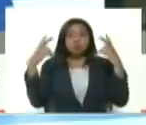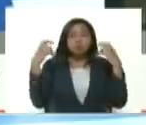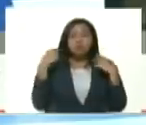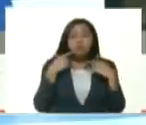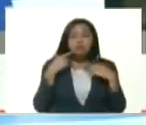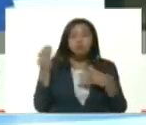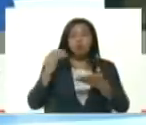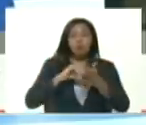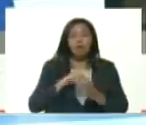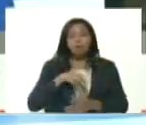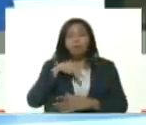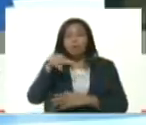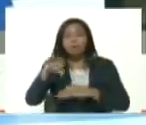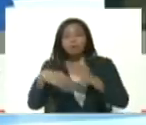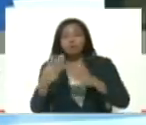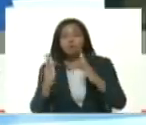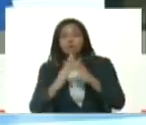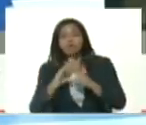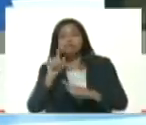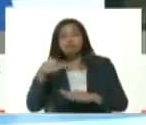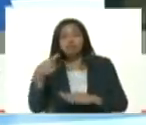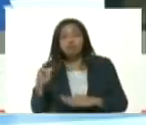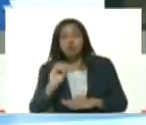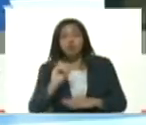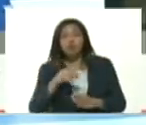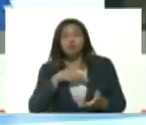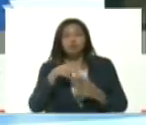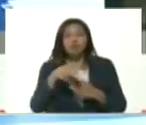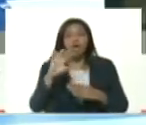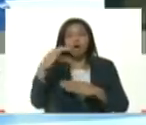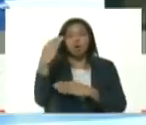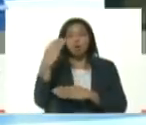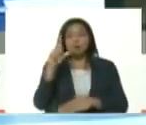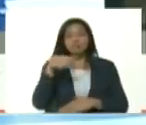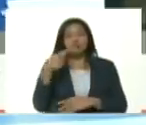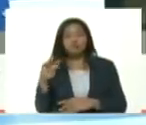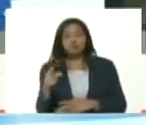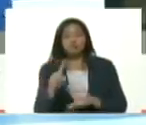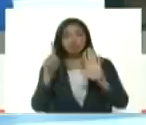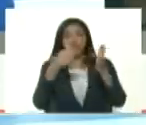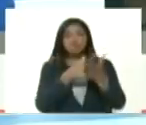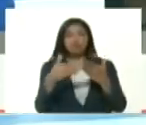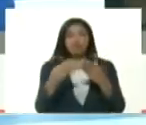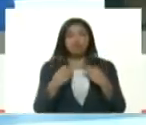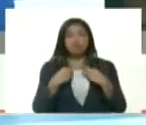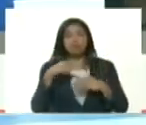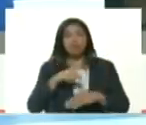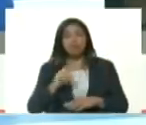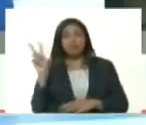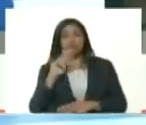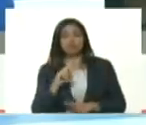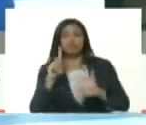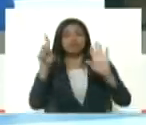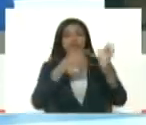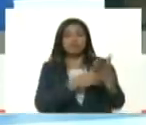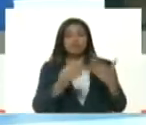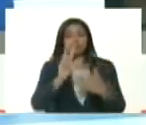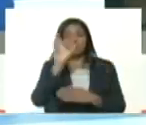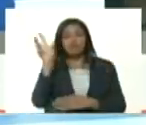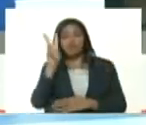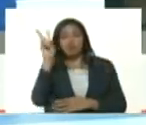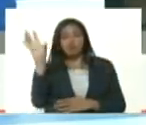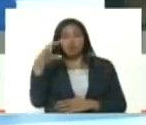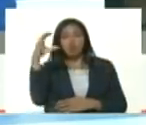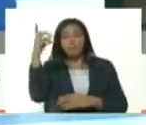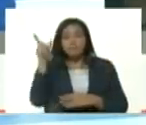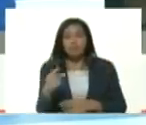quiere regresarse a pie a su casa? ¿O quiere regresarse a Colombia? Son 6 millones que viven en Venezuela, 6 millones. No estamos